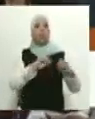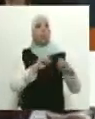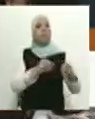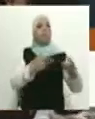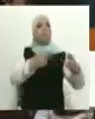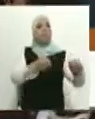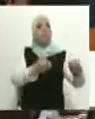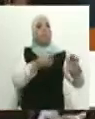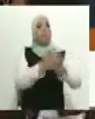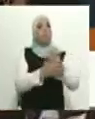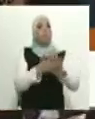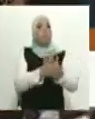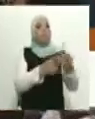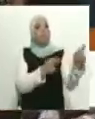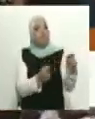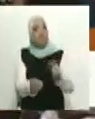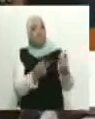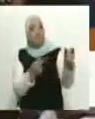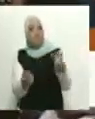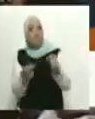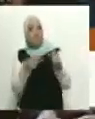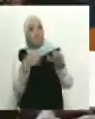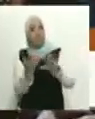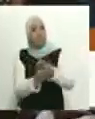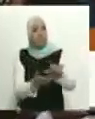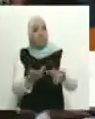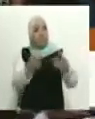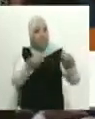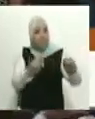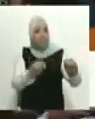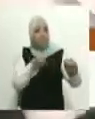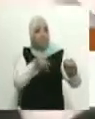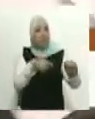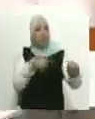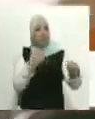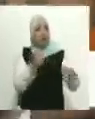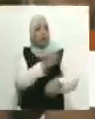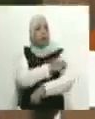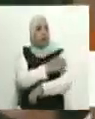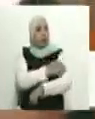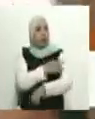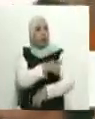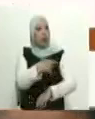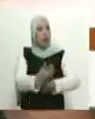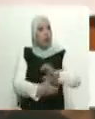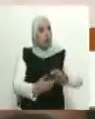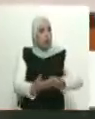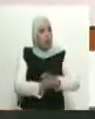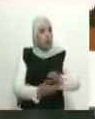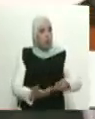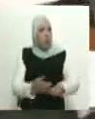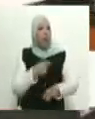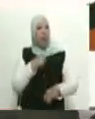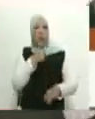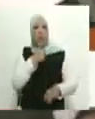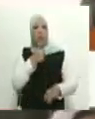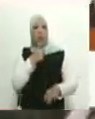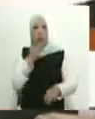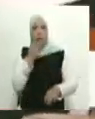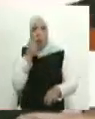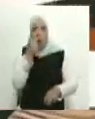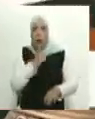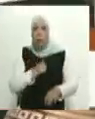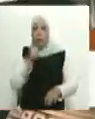bloqueos, invasiones, ahora vienen a decir que ellos van a solucionar ese problema, si ellos lo crearon. Ahora, ¿quién paga las consecuencias?